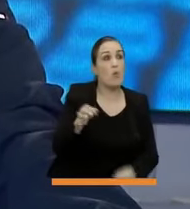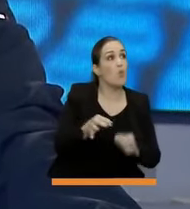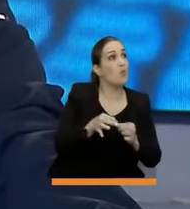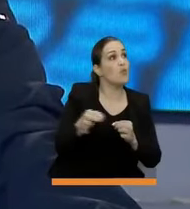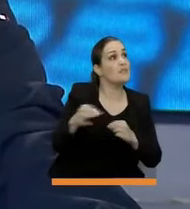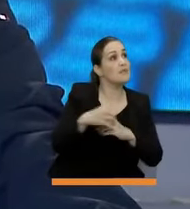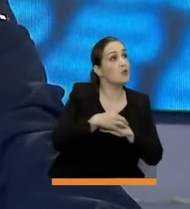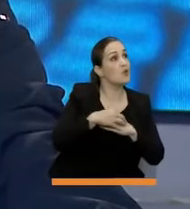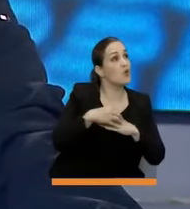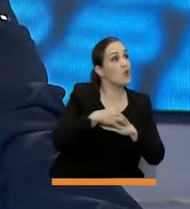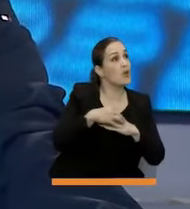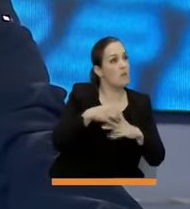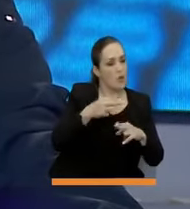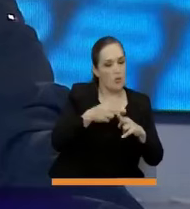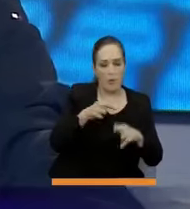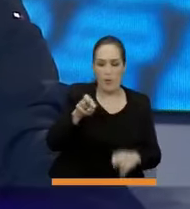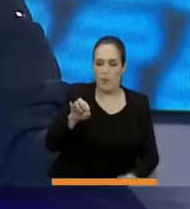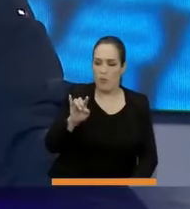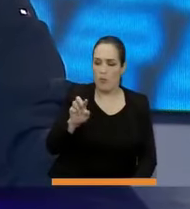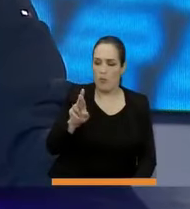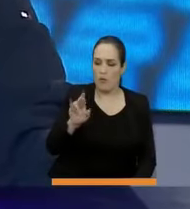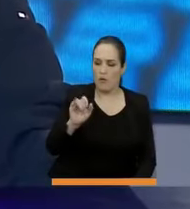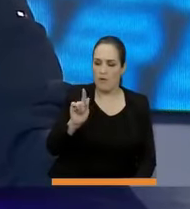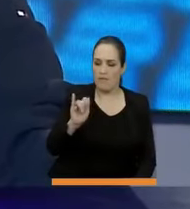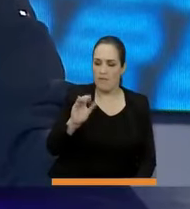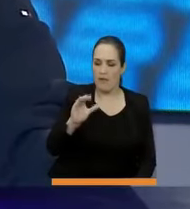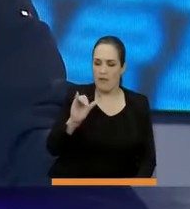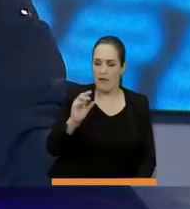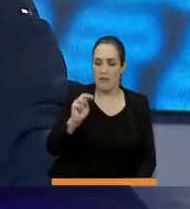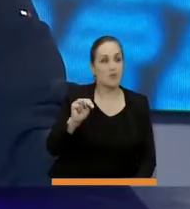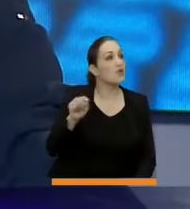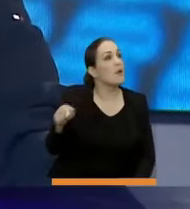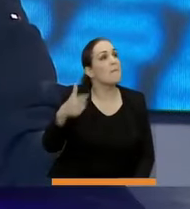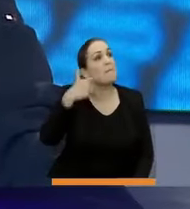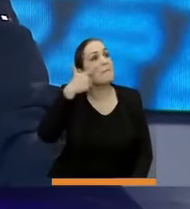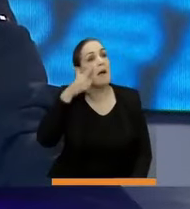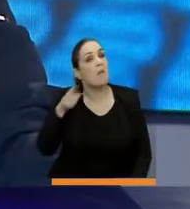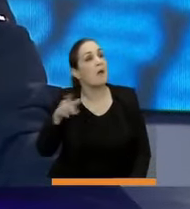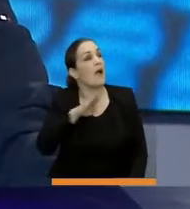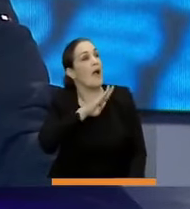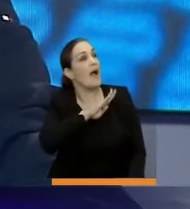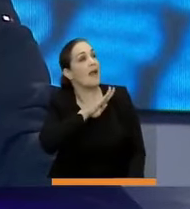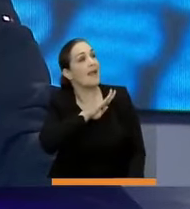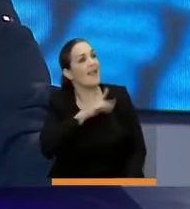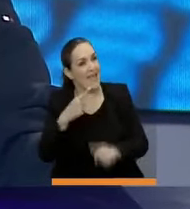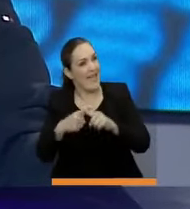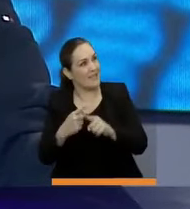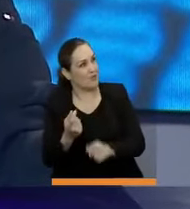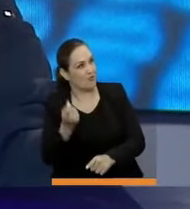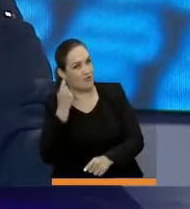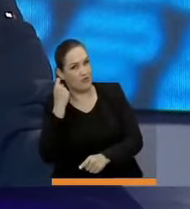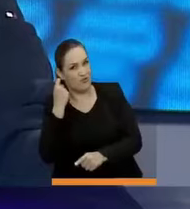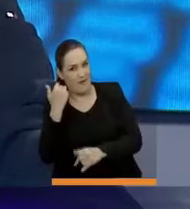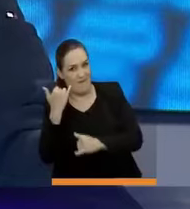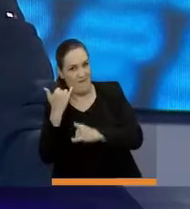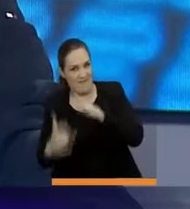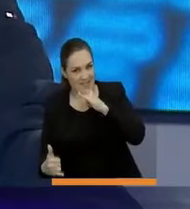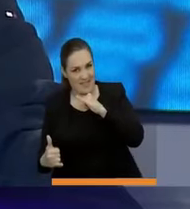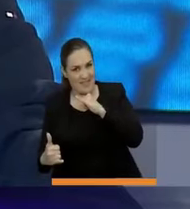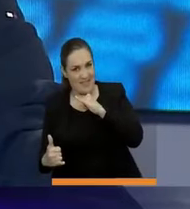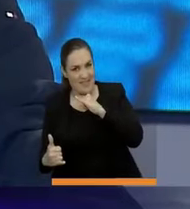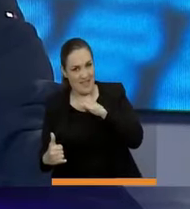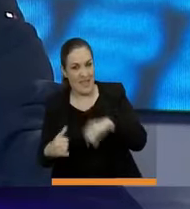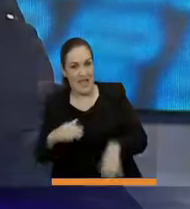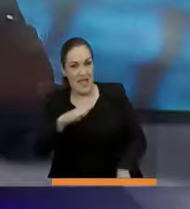Tolima, al parecer hay una responsabilidad del alcalde saliente, que se